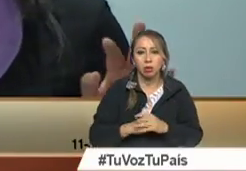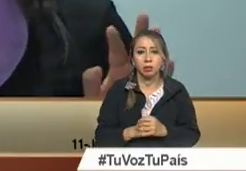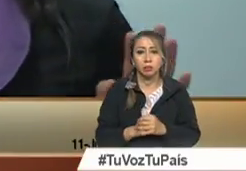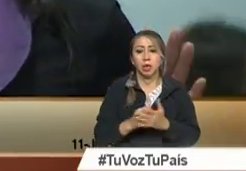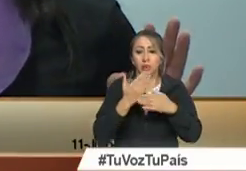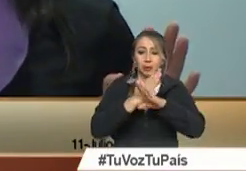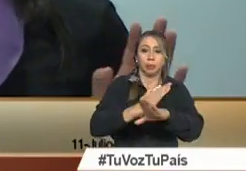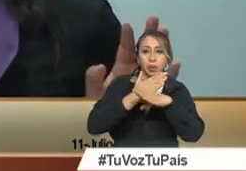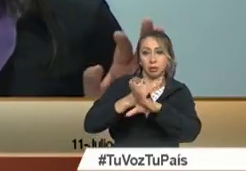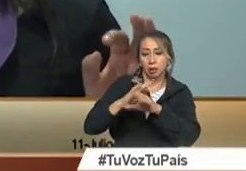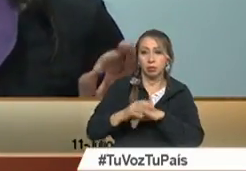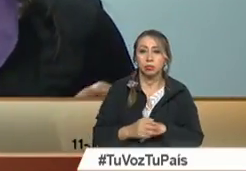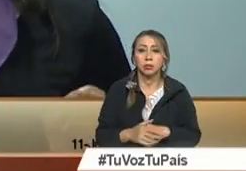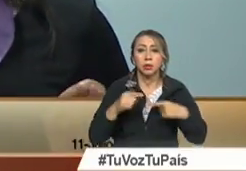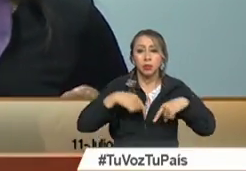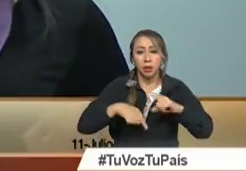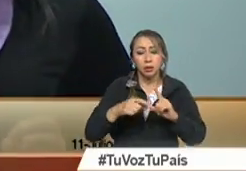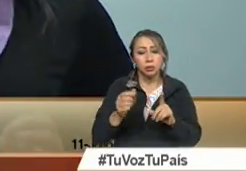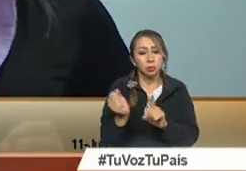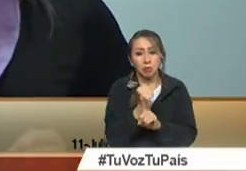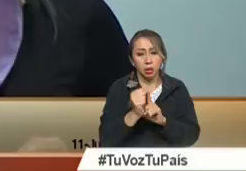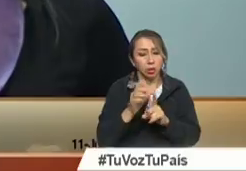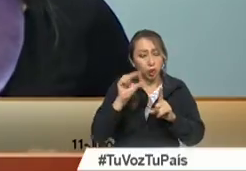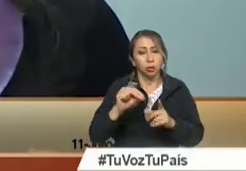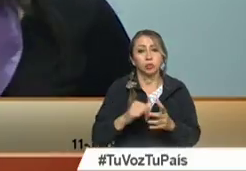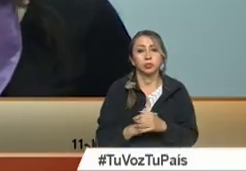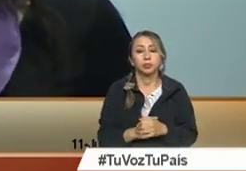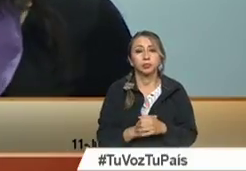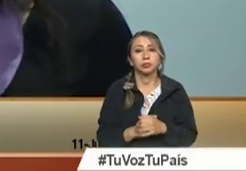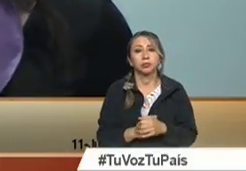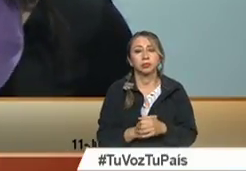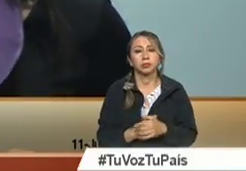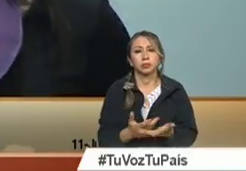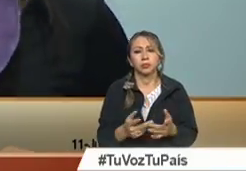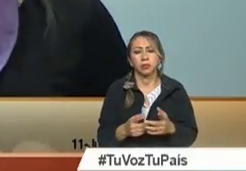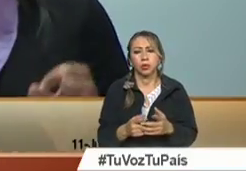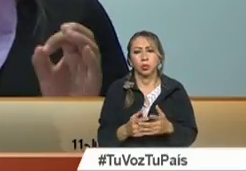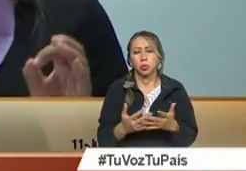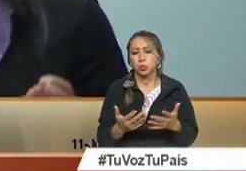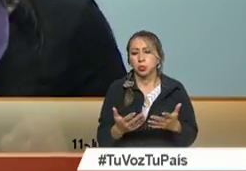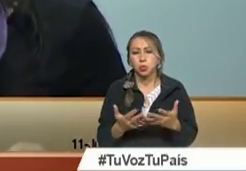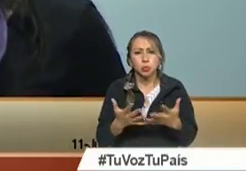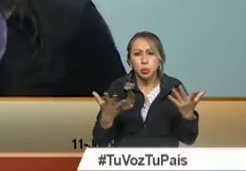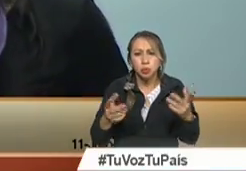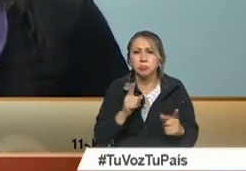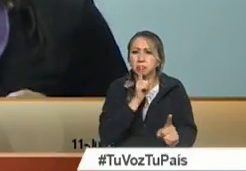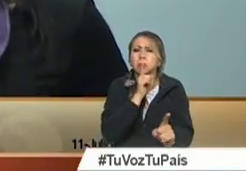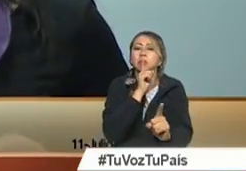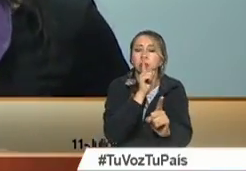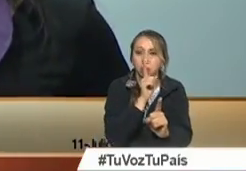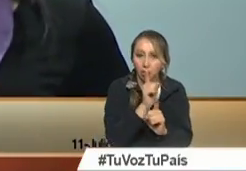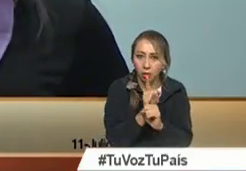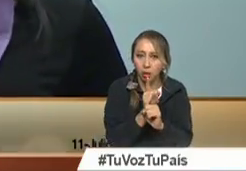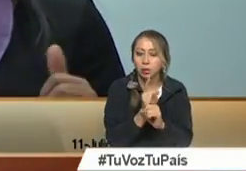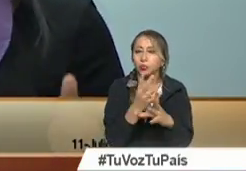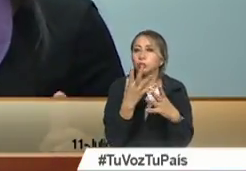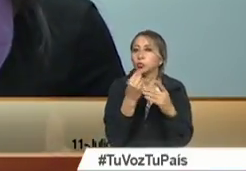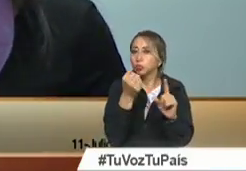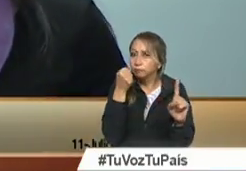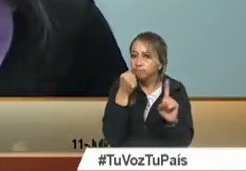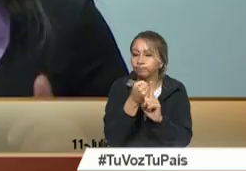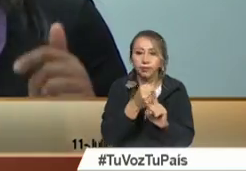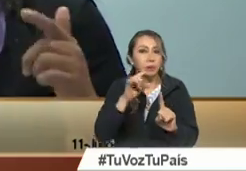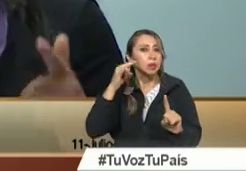y desmontar estereotipos pues es un marco amplio es una realidad que afecta también a